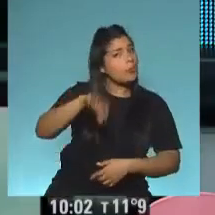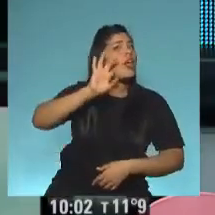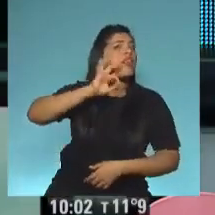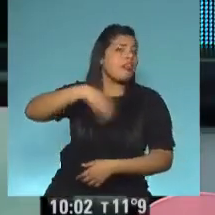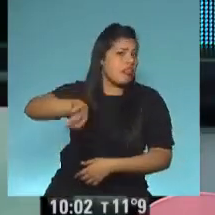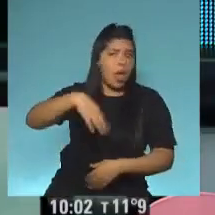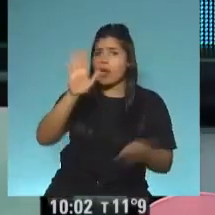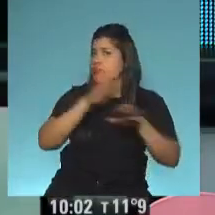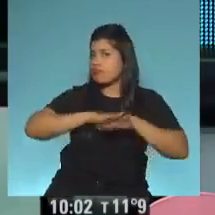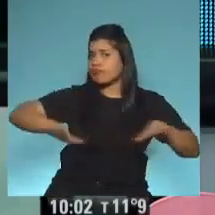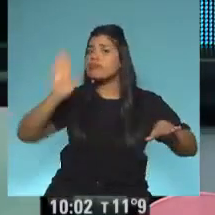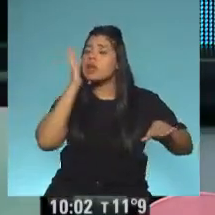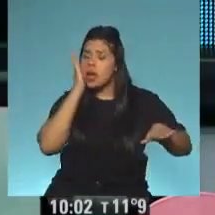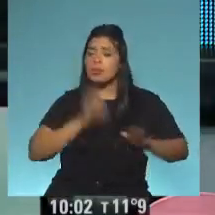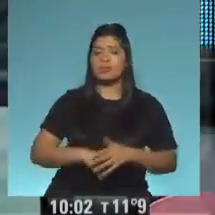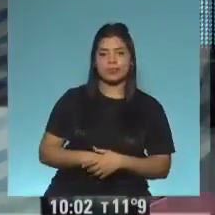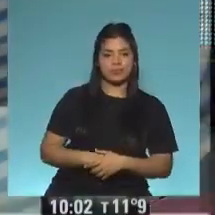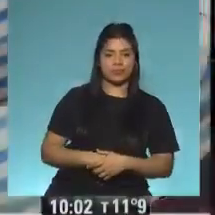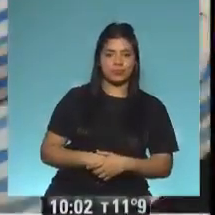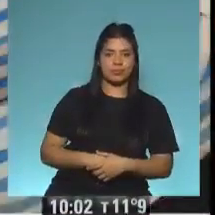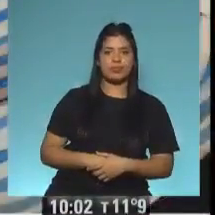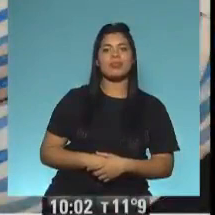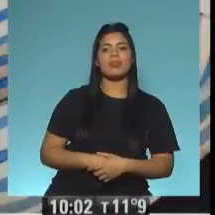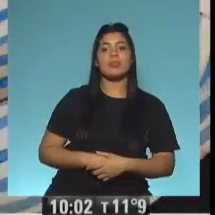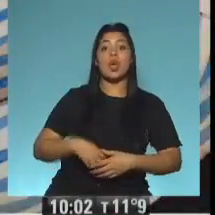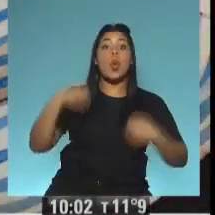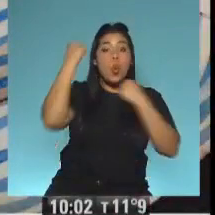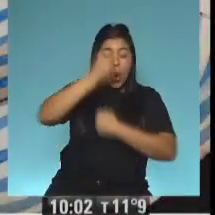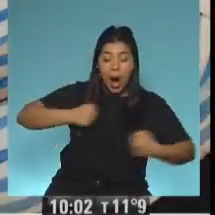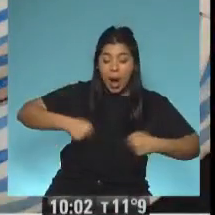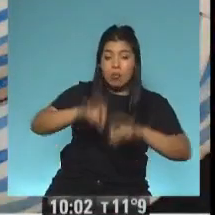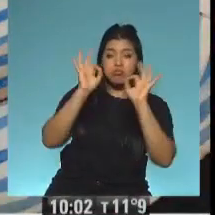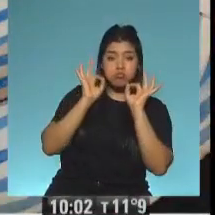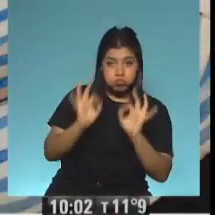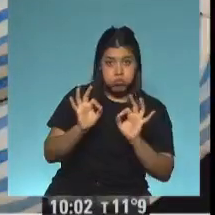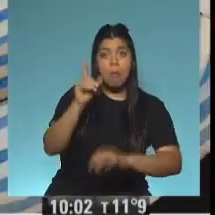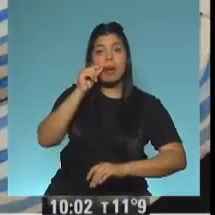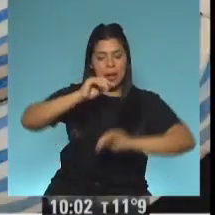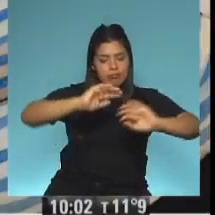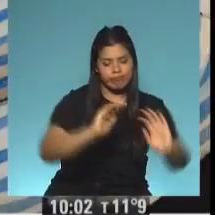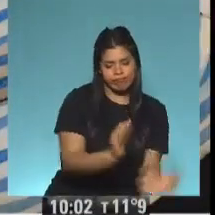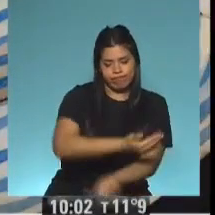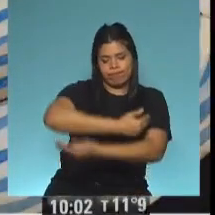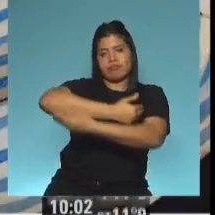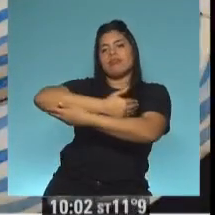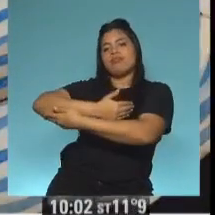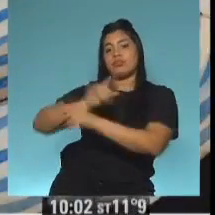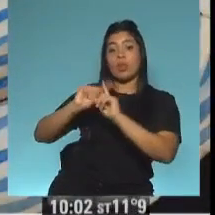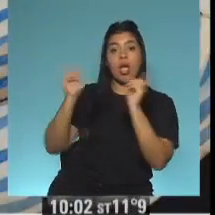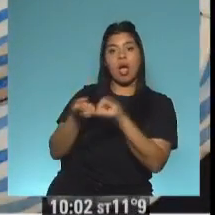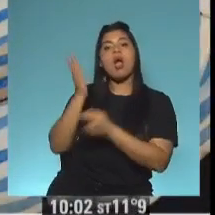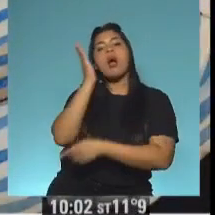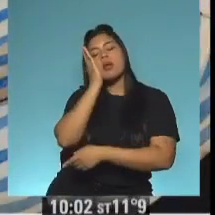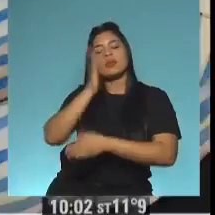Así que después del baño, el papá llevó a Pino hasta su cama. Se acomodó a su lado y le contó el cuento de una